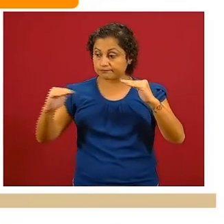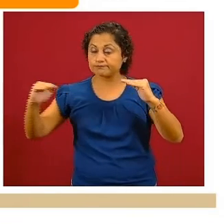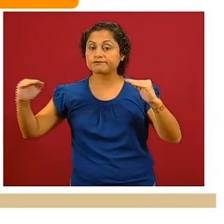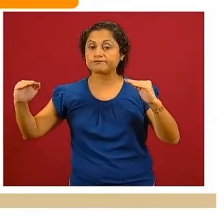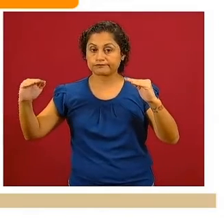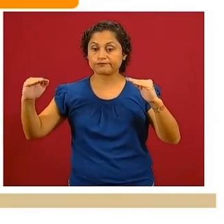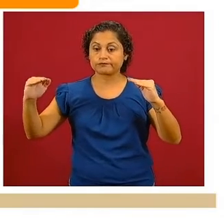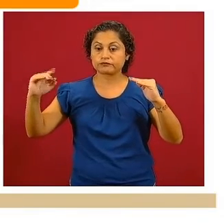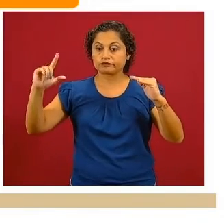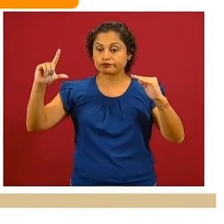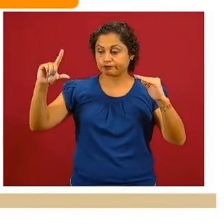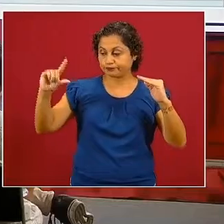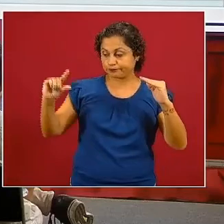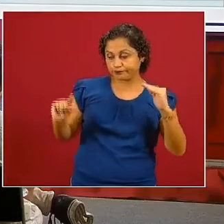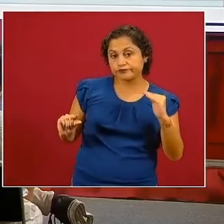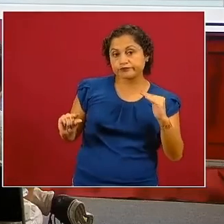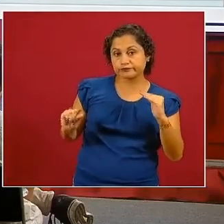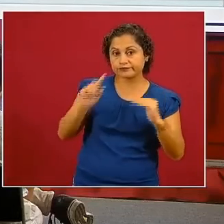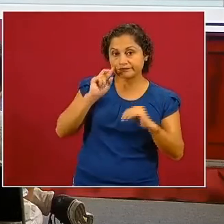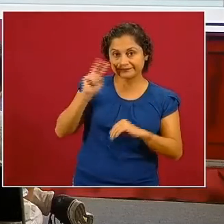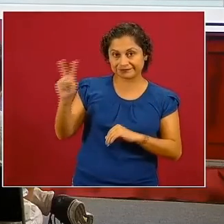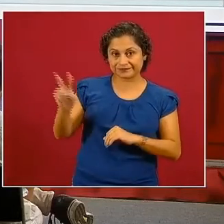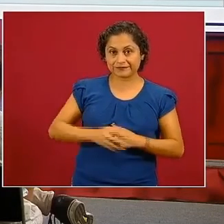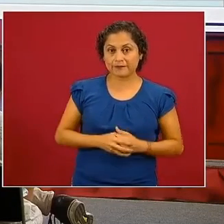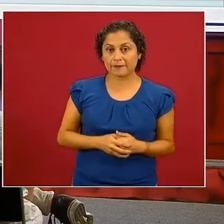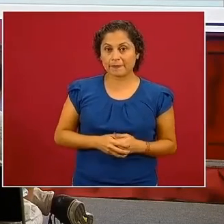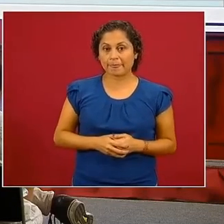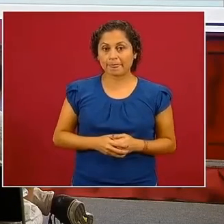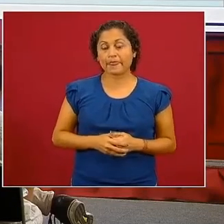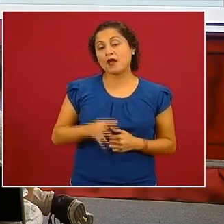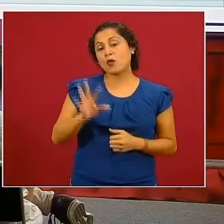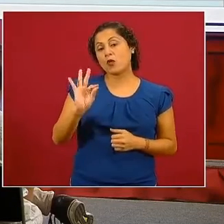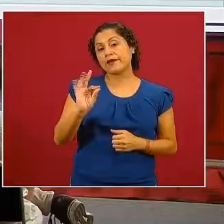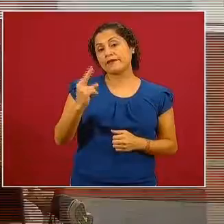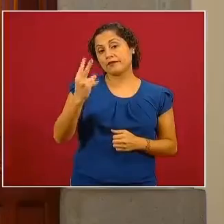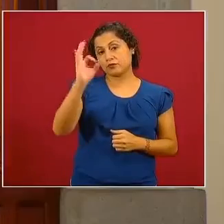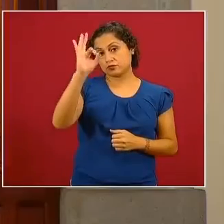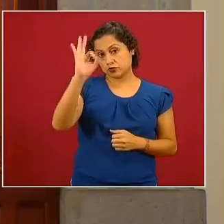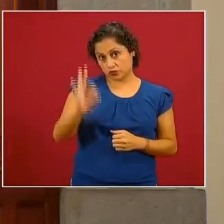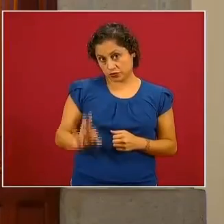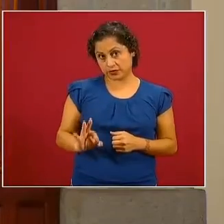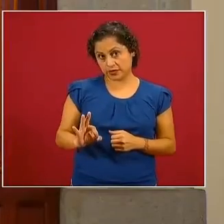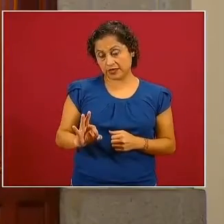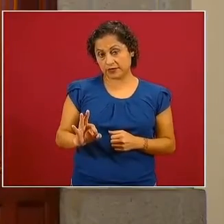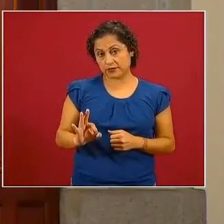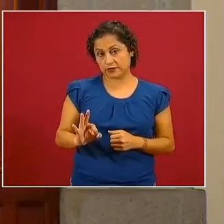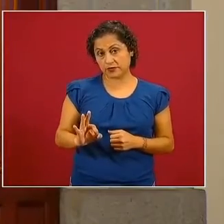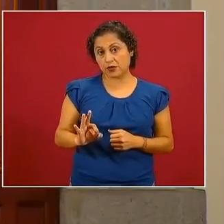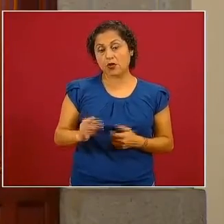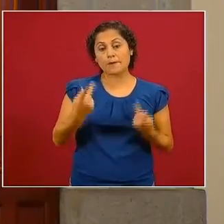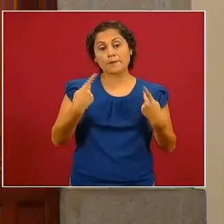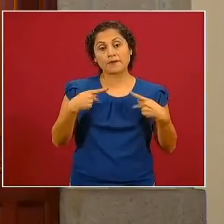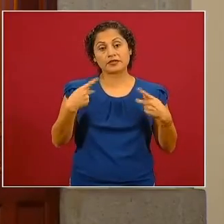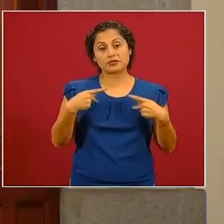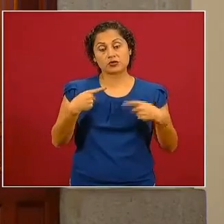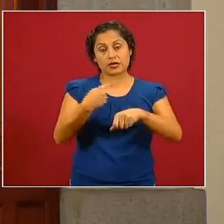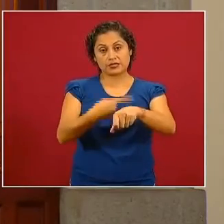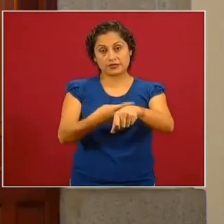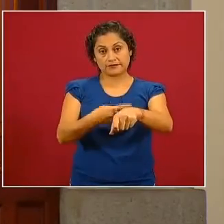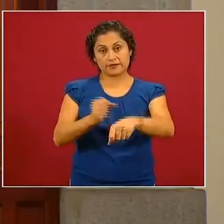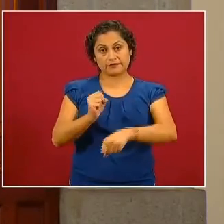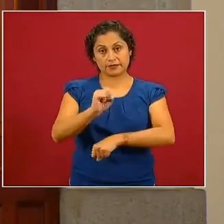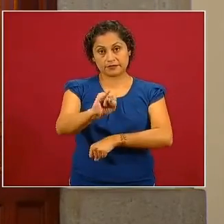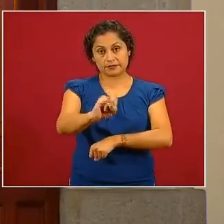el cual estamos cerrando esta semana. 42% el porcentaje de positividad, con eso estaríamos